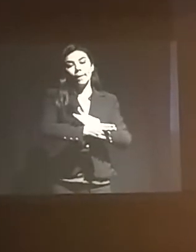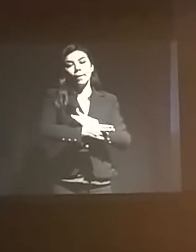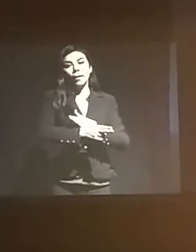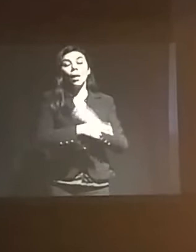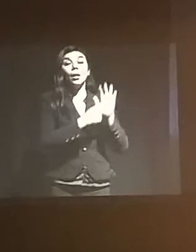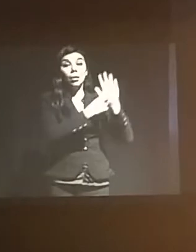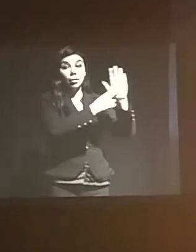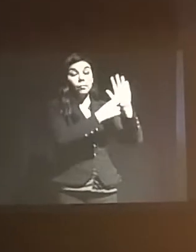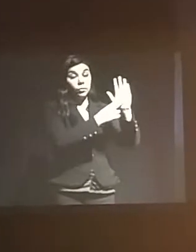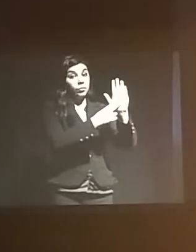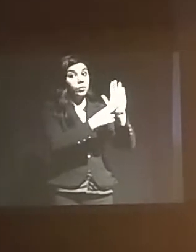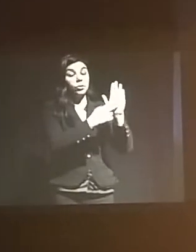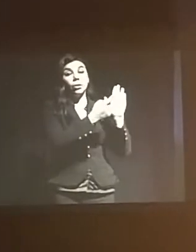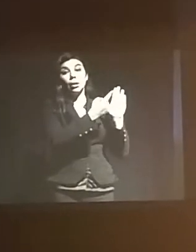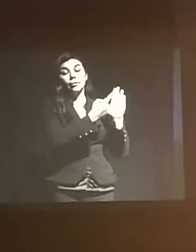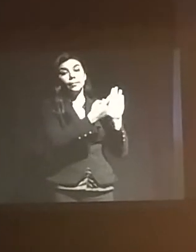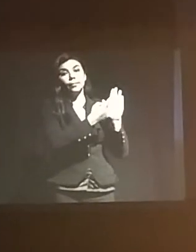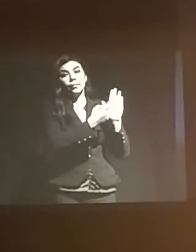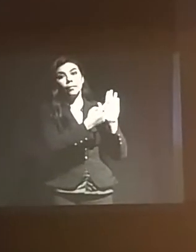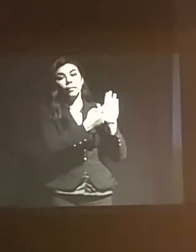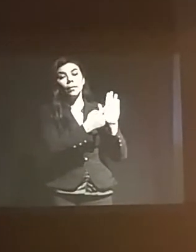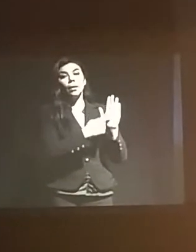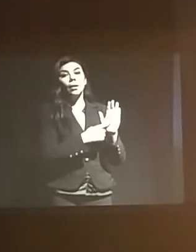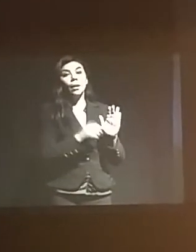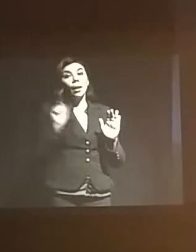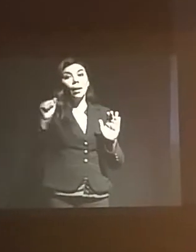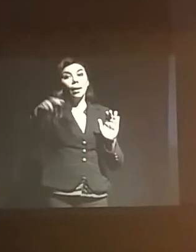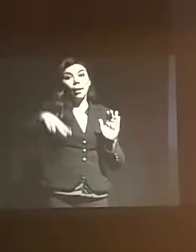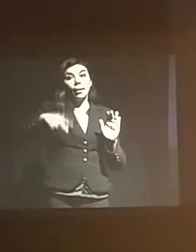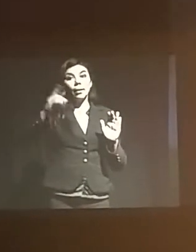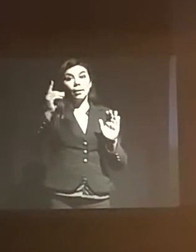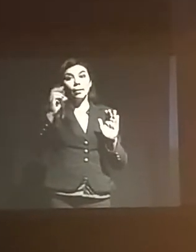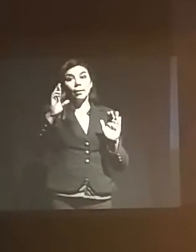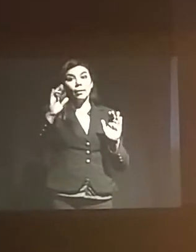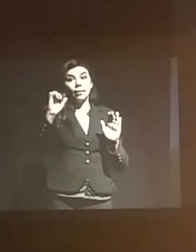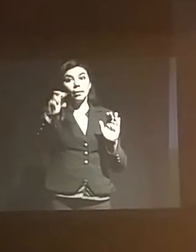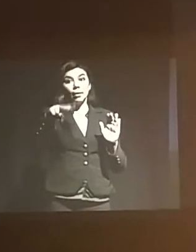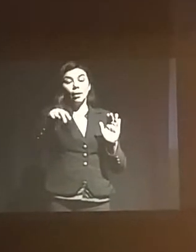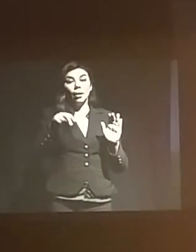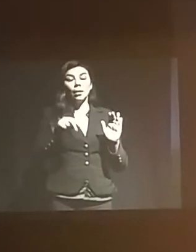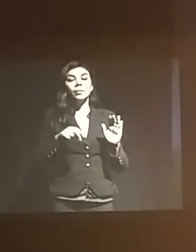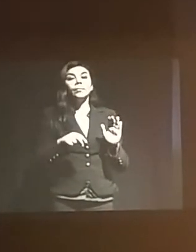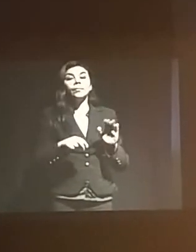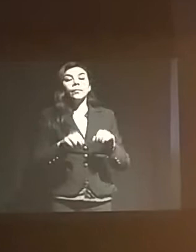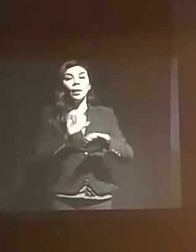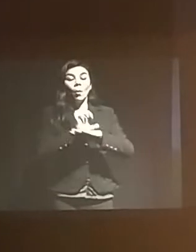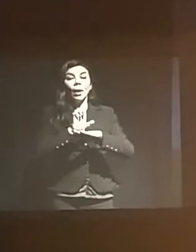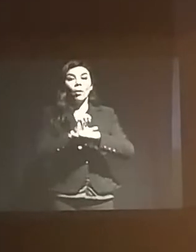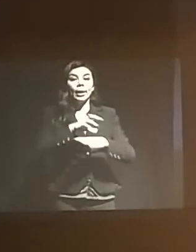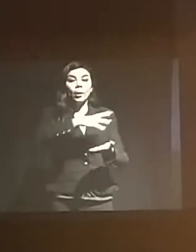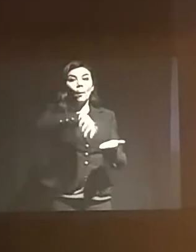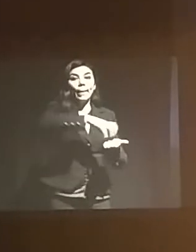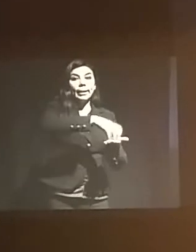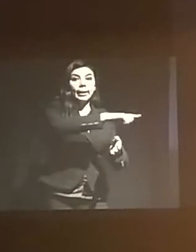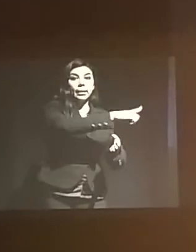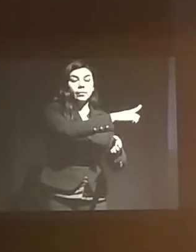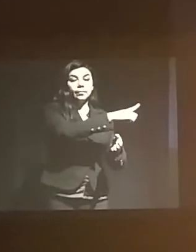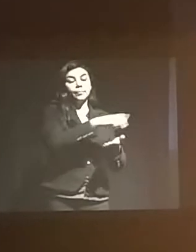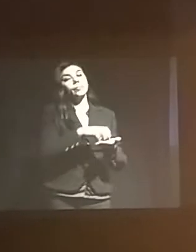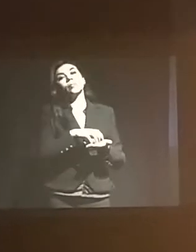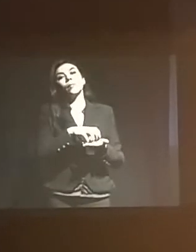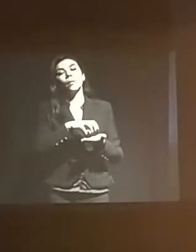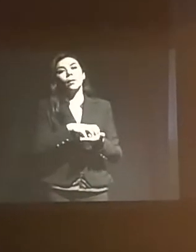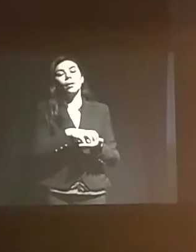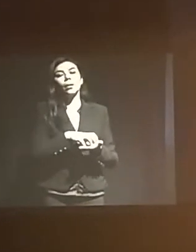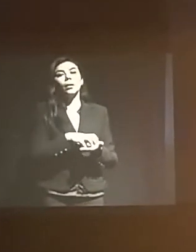foto que también mostró la colega Andrea del Parque Ecuador. Aquí está mostrado en proyecto, y en